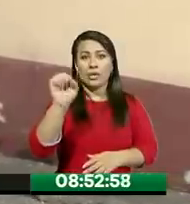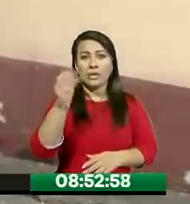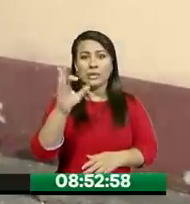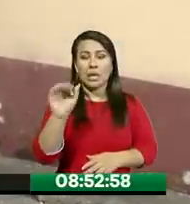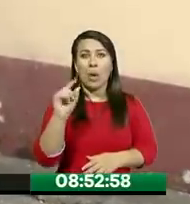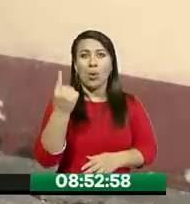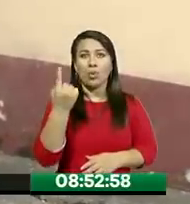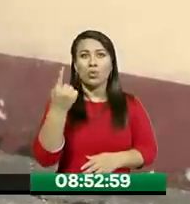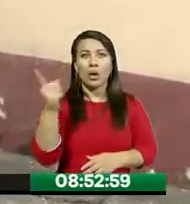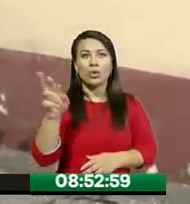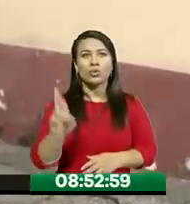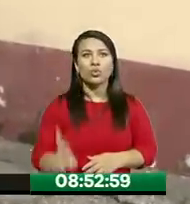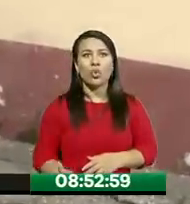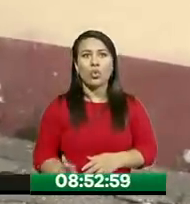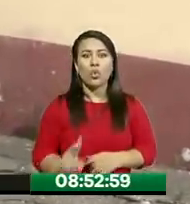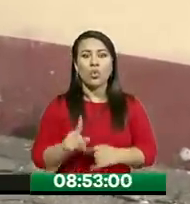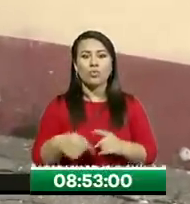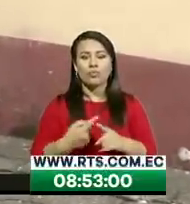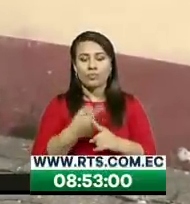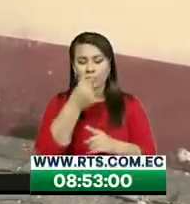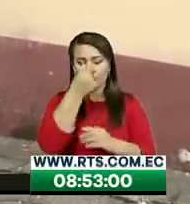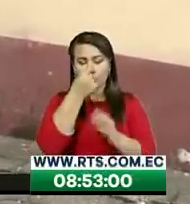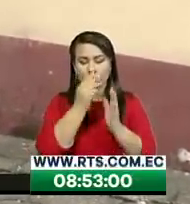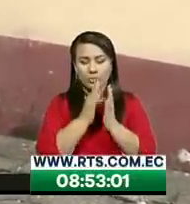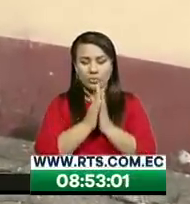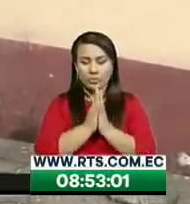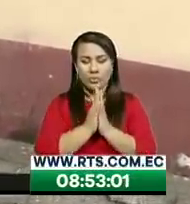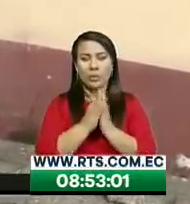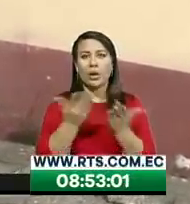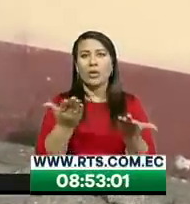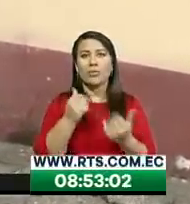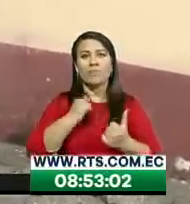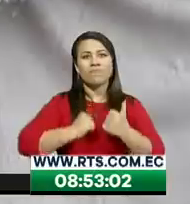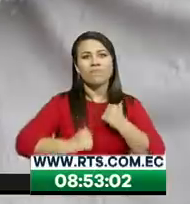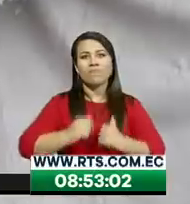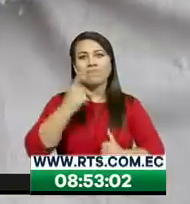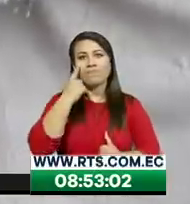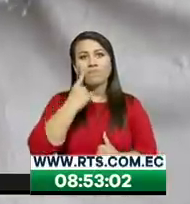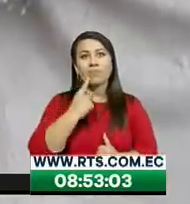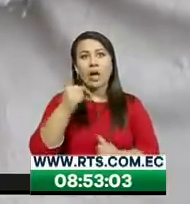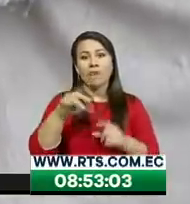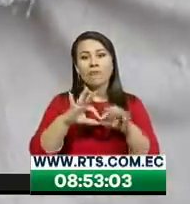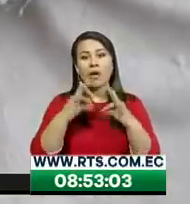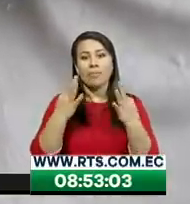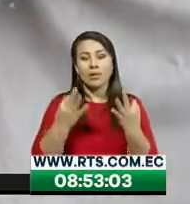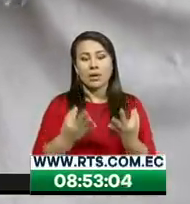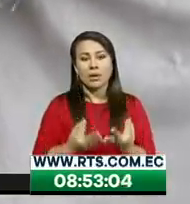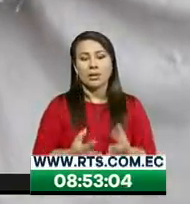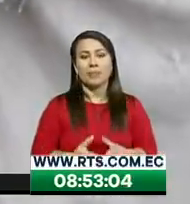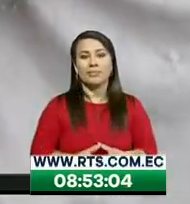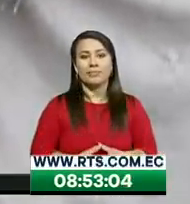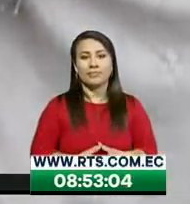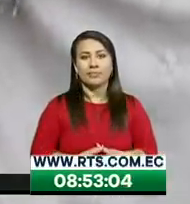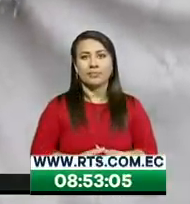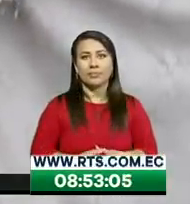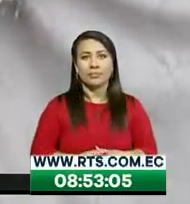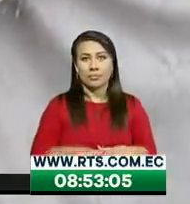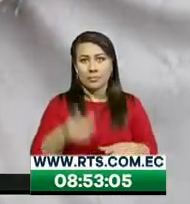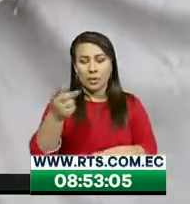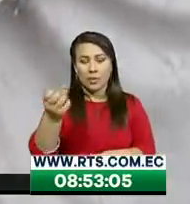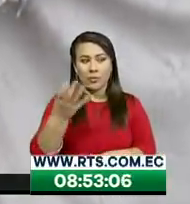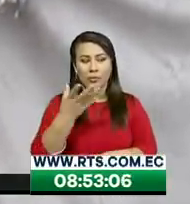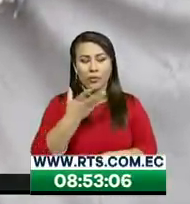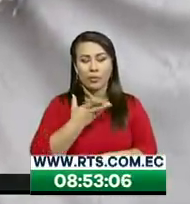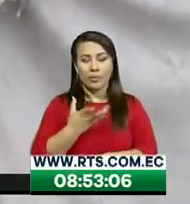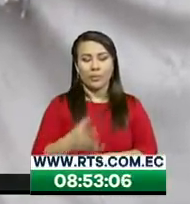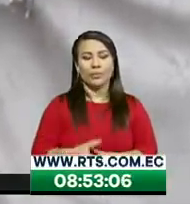trabajo y el control está precisamente asignado a los policías, a los agentes metropolitanos, si es lo que están